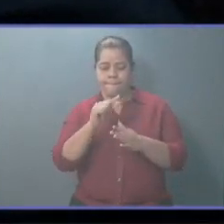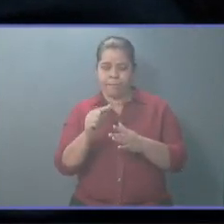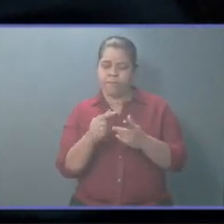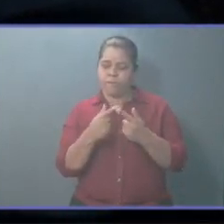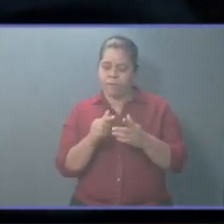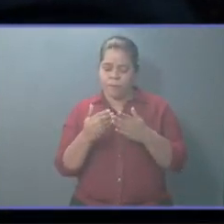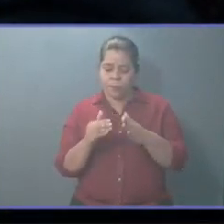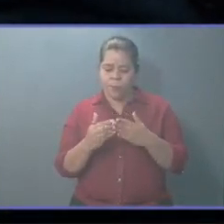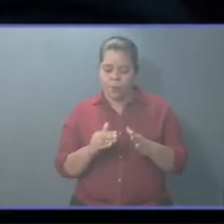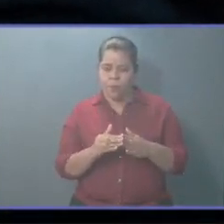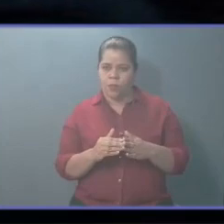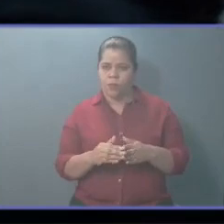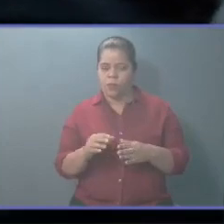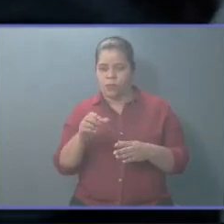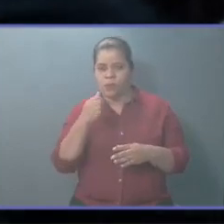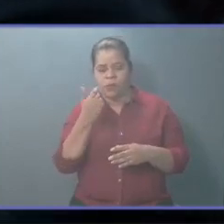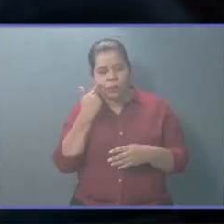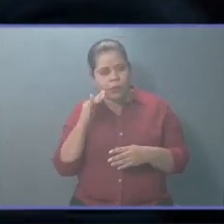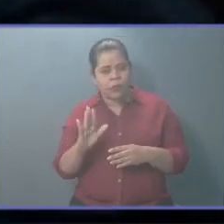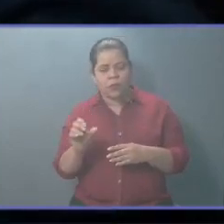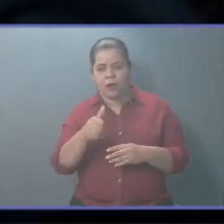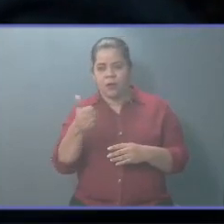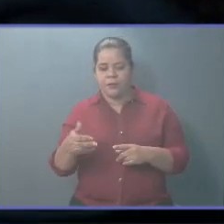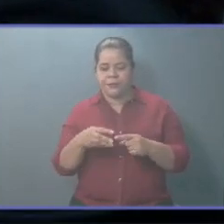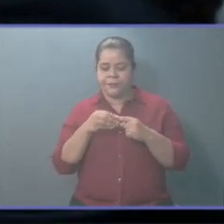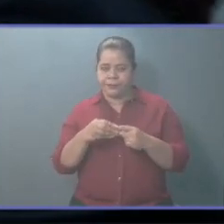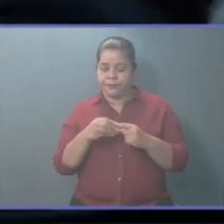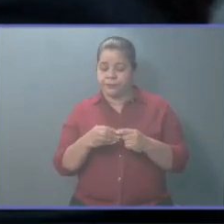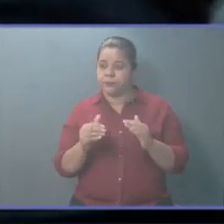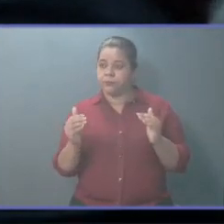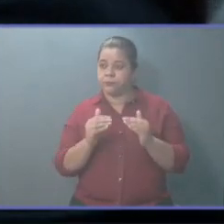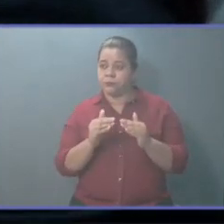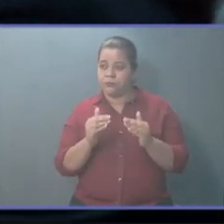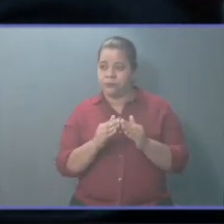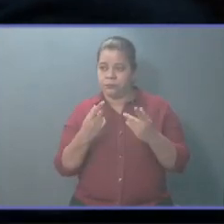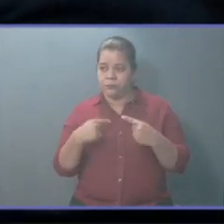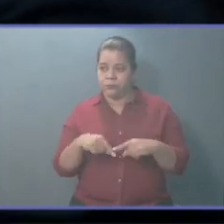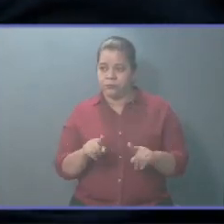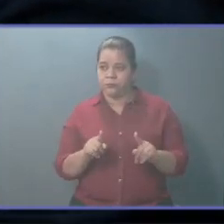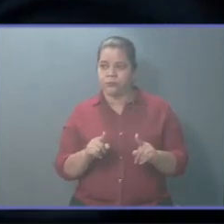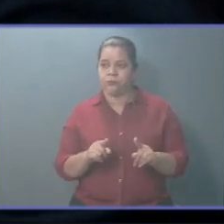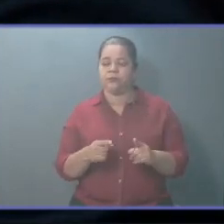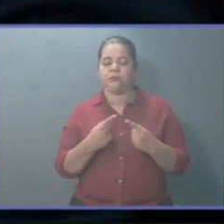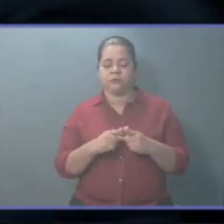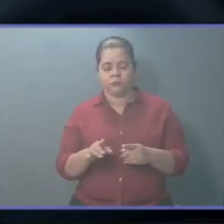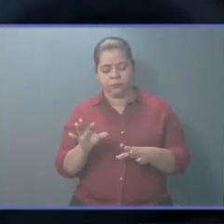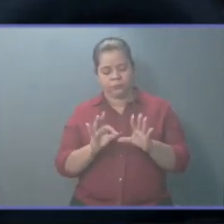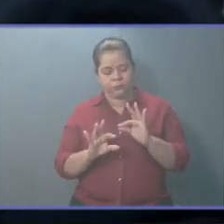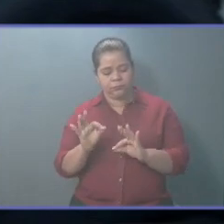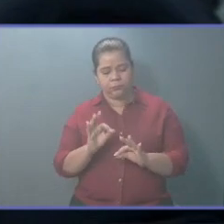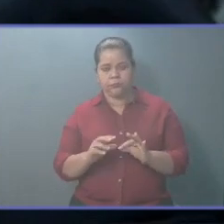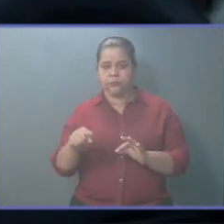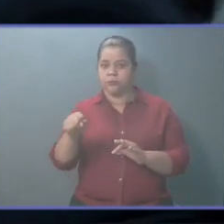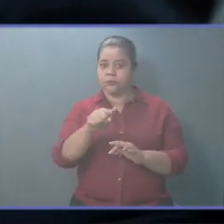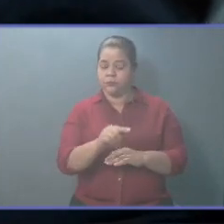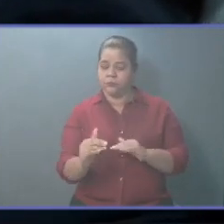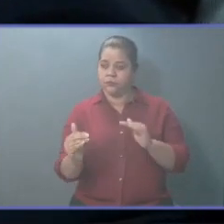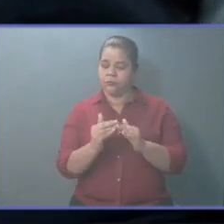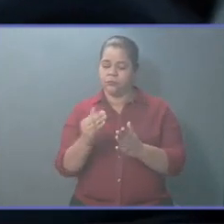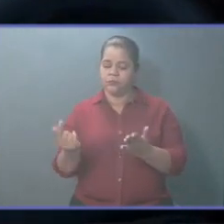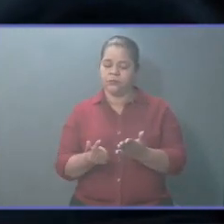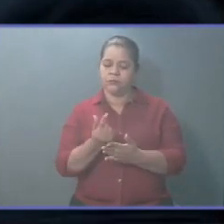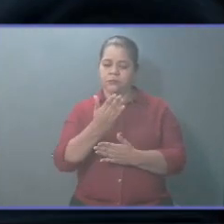Por ejemplo, allá hay otras especialidades que también se mantendrán. Ahora, hay algunos de ustedes, como es la Universidad